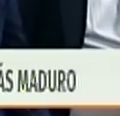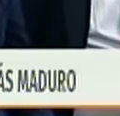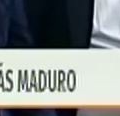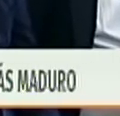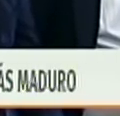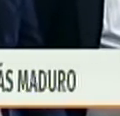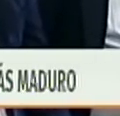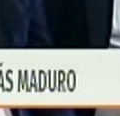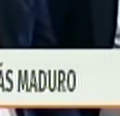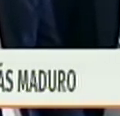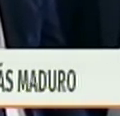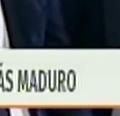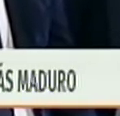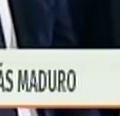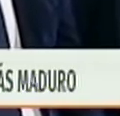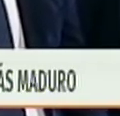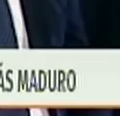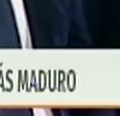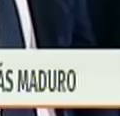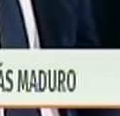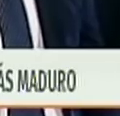hacia el país sin su permiso?